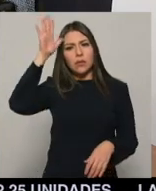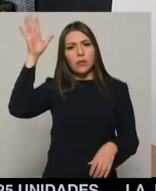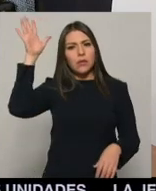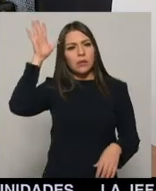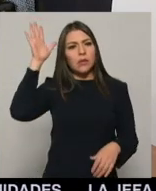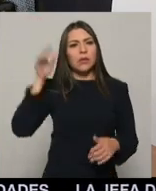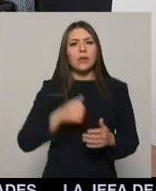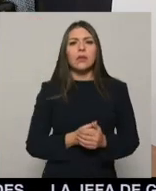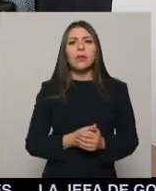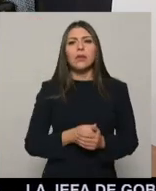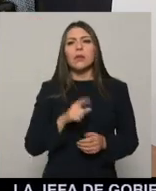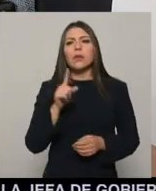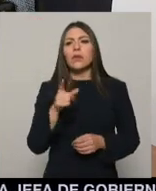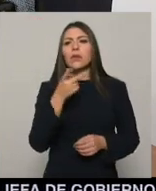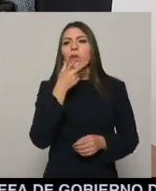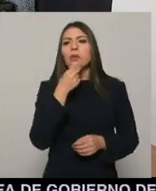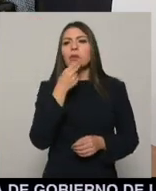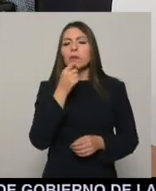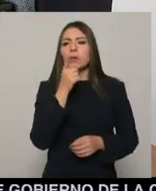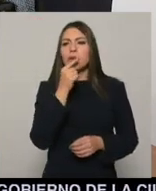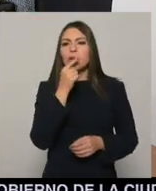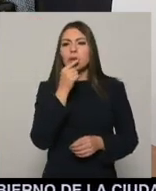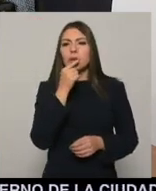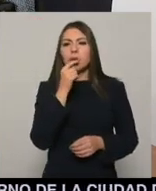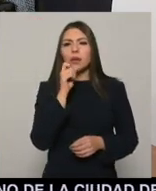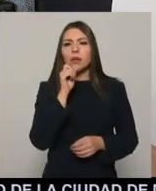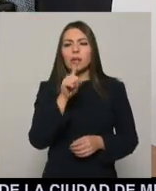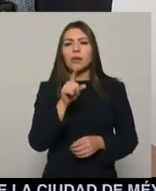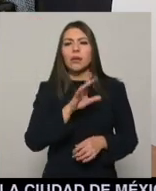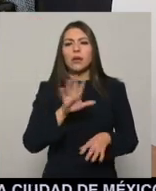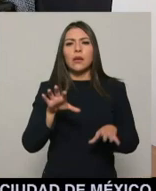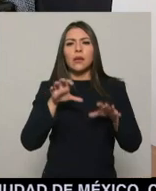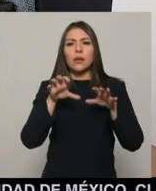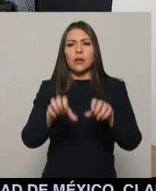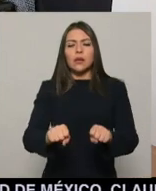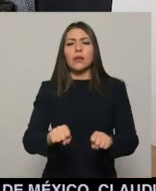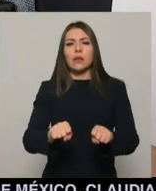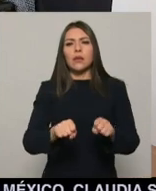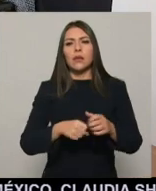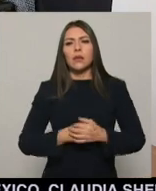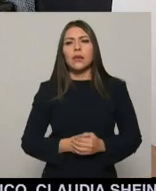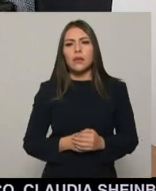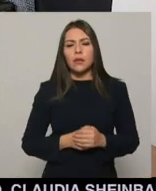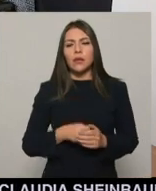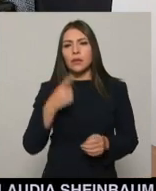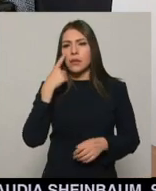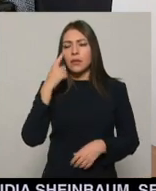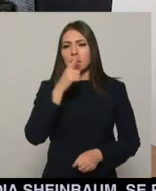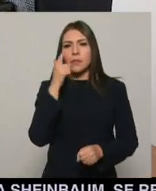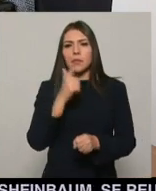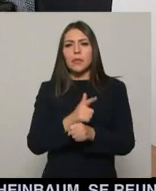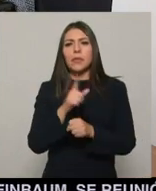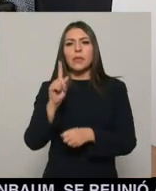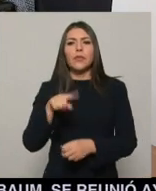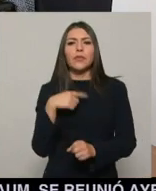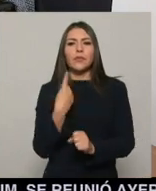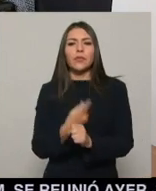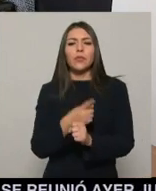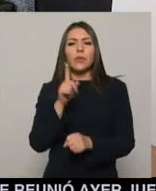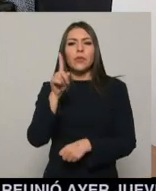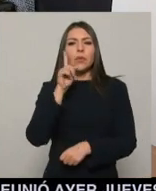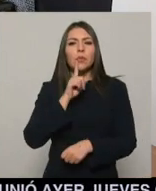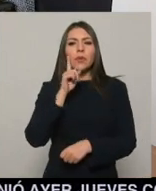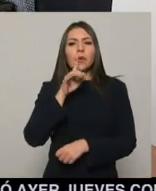oficial uniformado de la Secretaría de Seguridad Ciudadana fue detenido en flagrancia por abuso sexual en la alcaldía